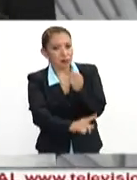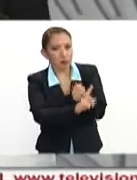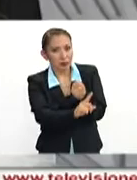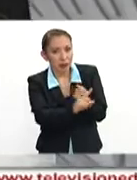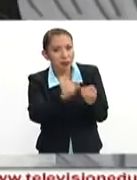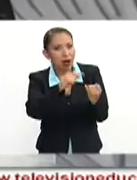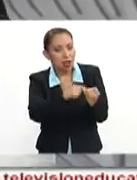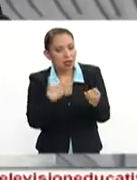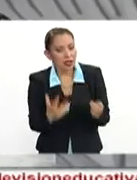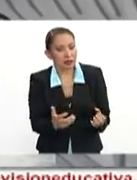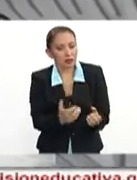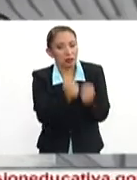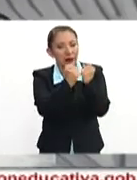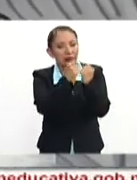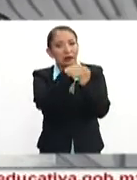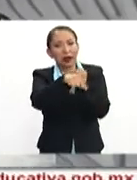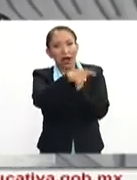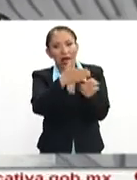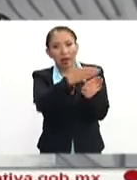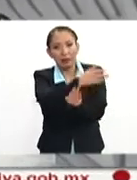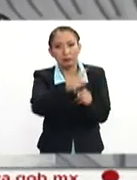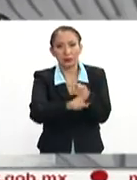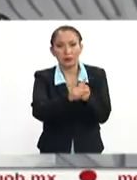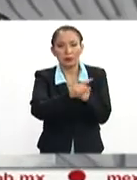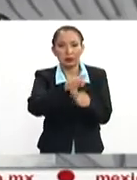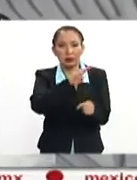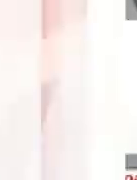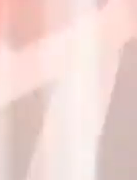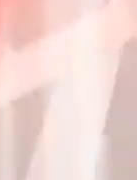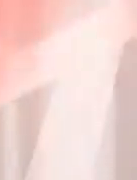riesgos y en la recuperación ante desastres.